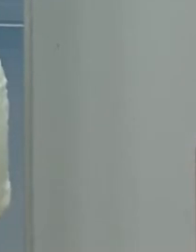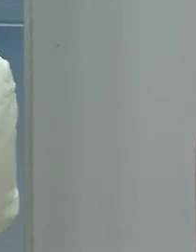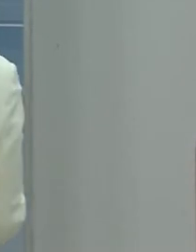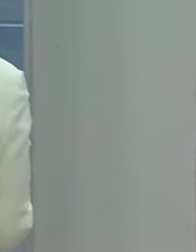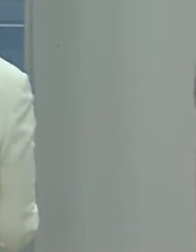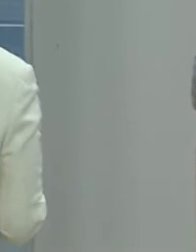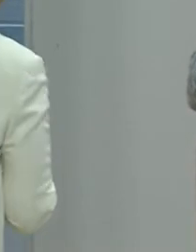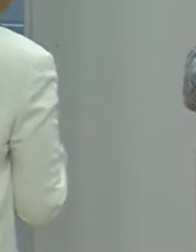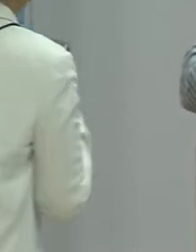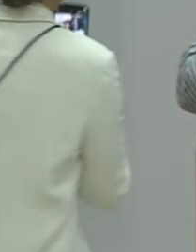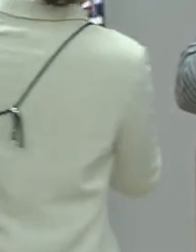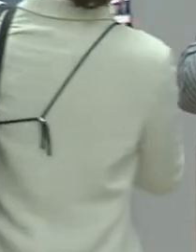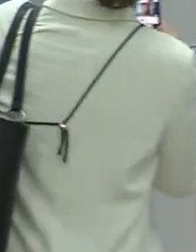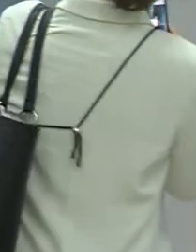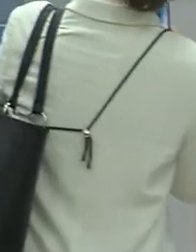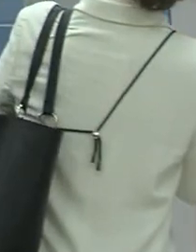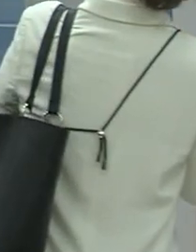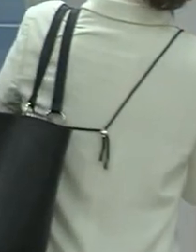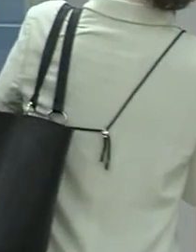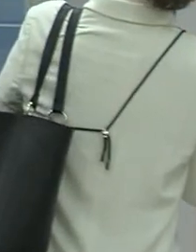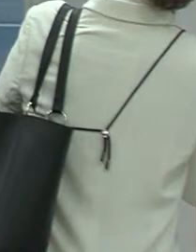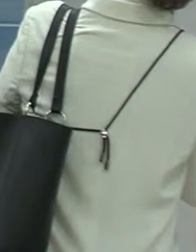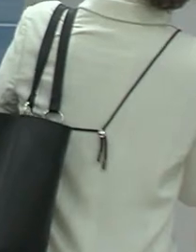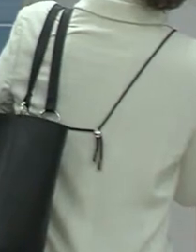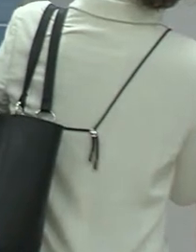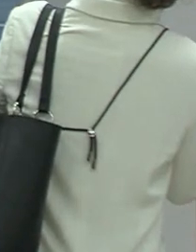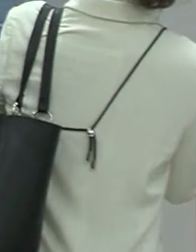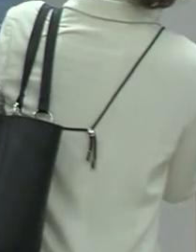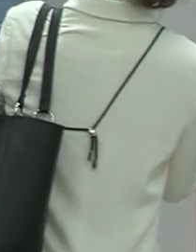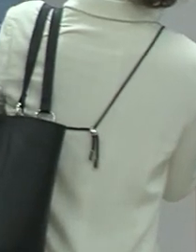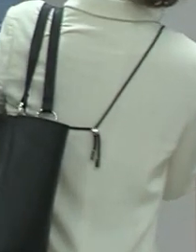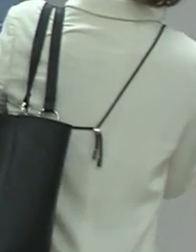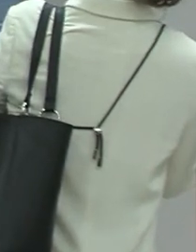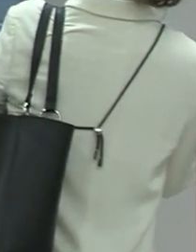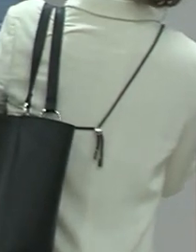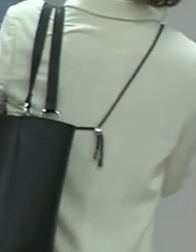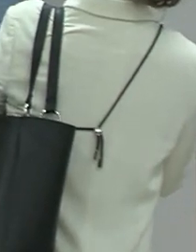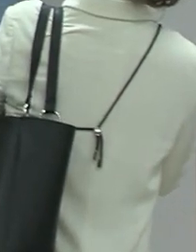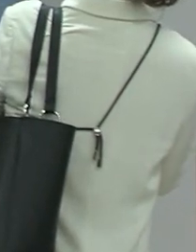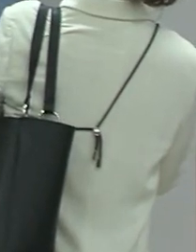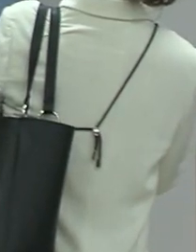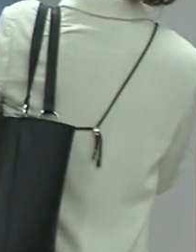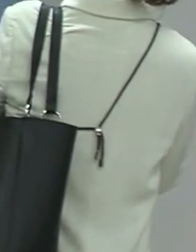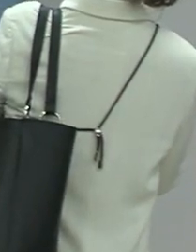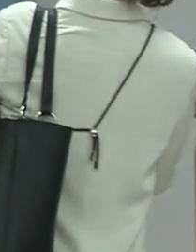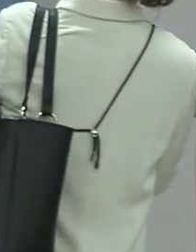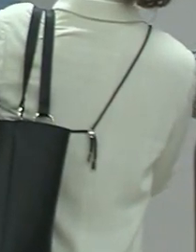hay que ver qué expectación general ministro abres tú presidenta si te parece sí